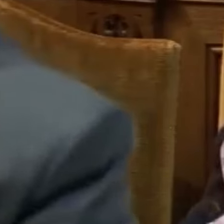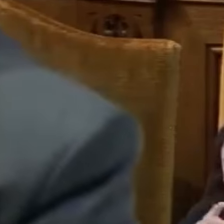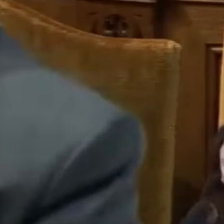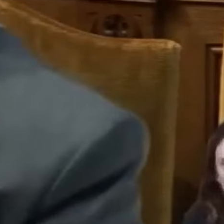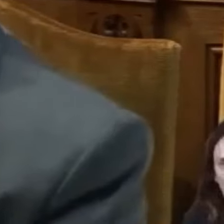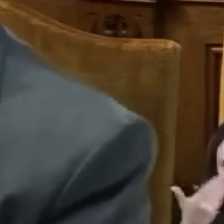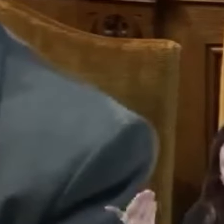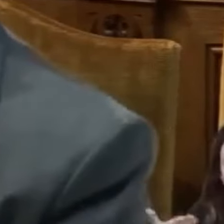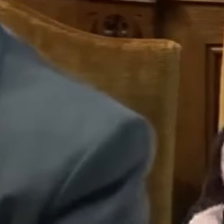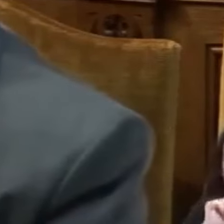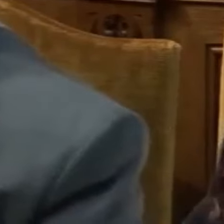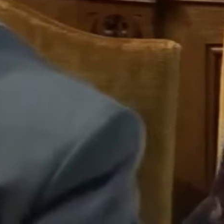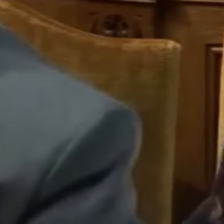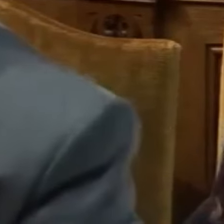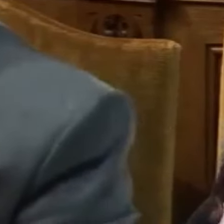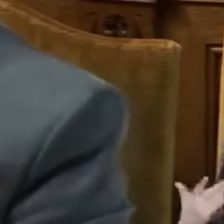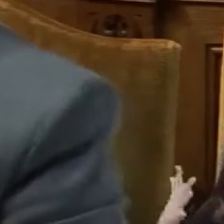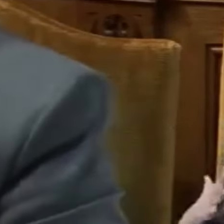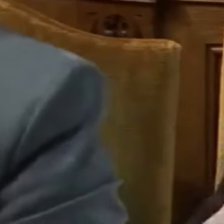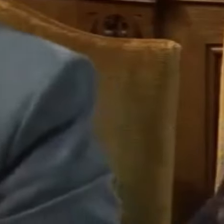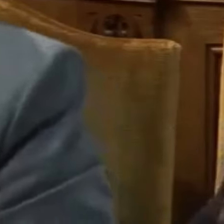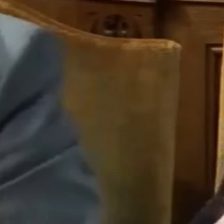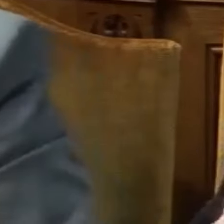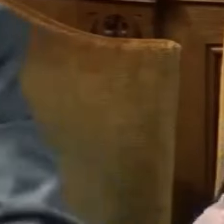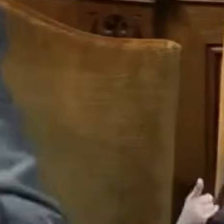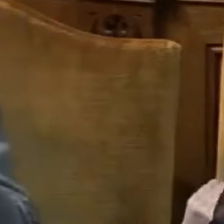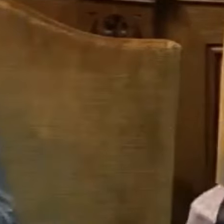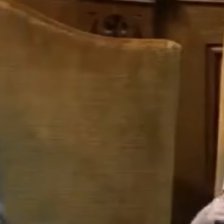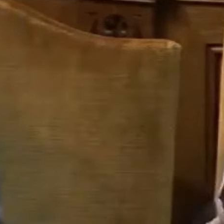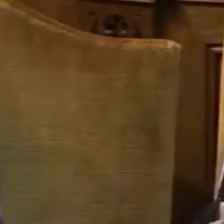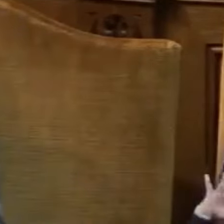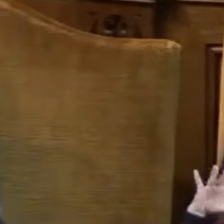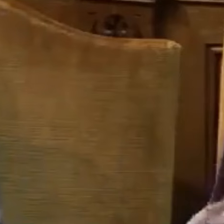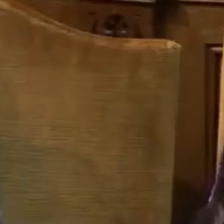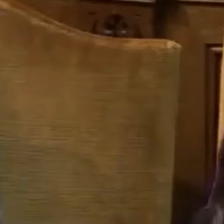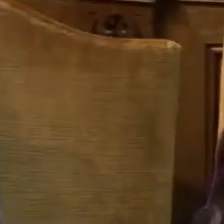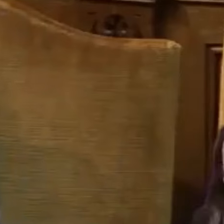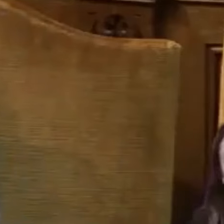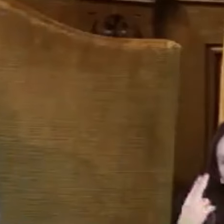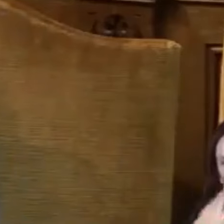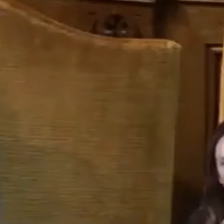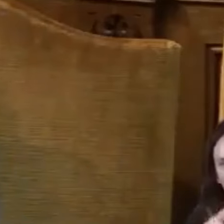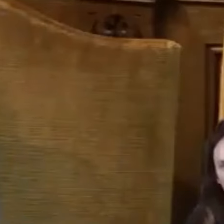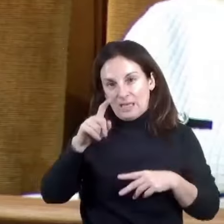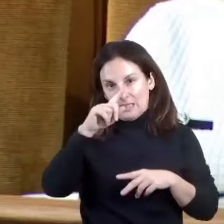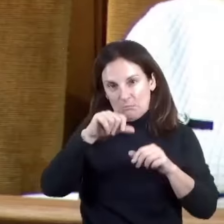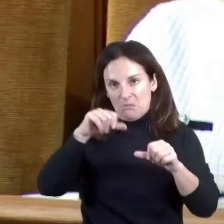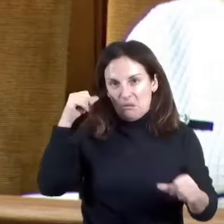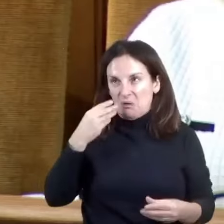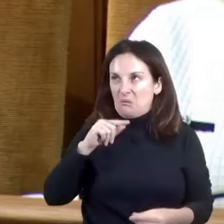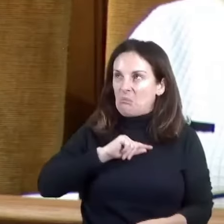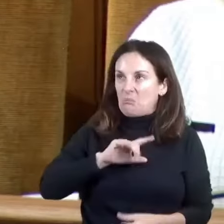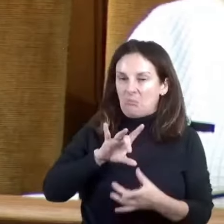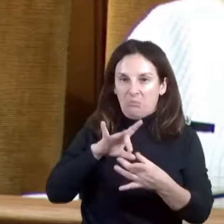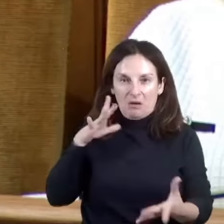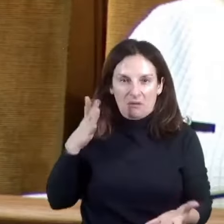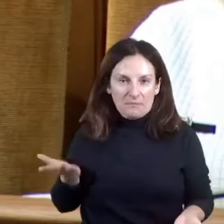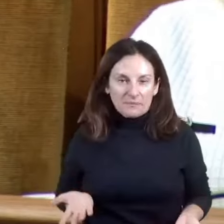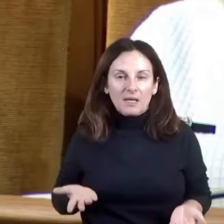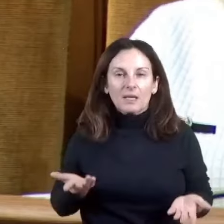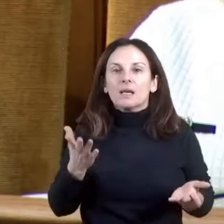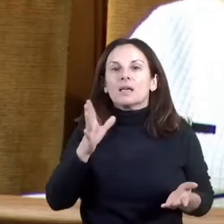siente marginada o no representada por tales políticas de memoria abogamos por